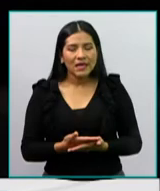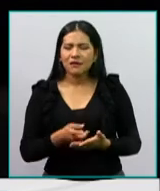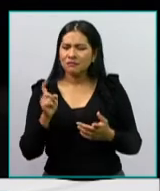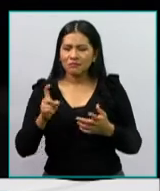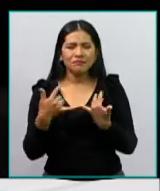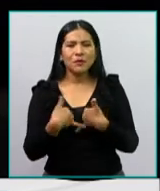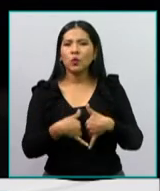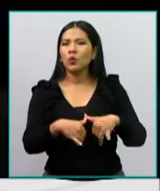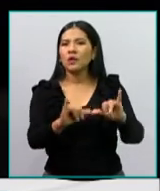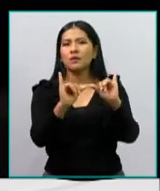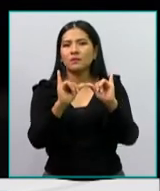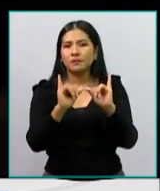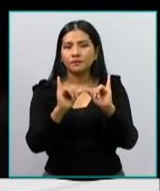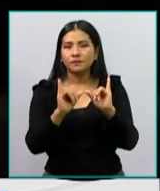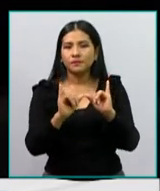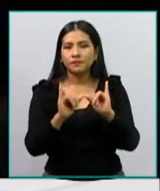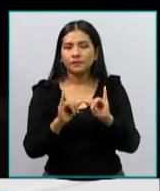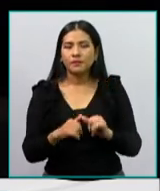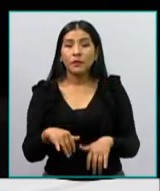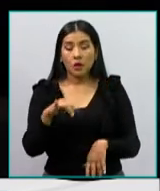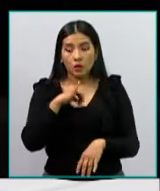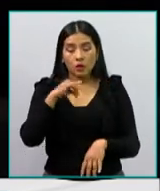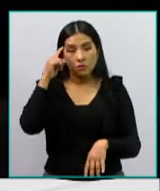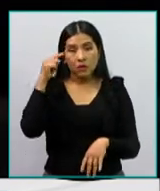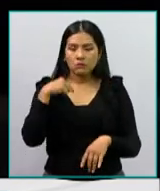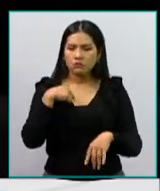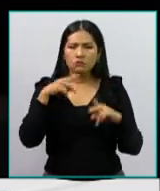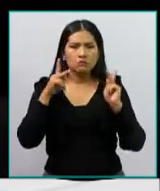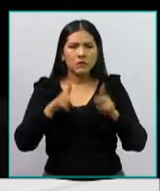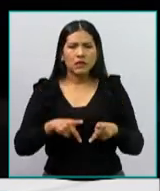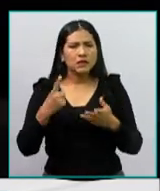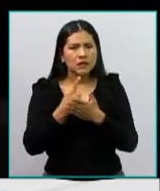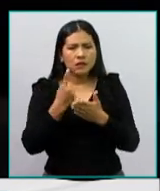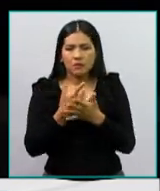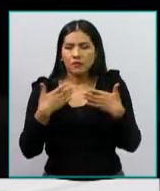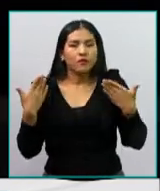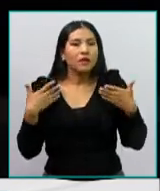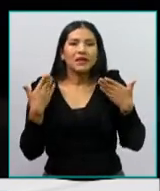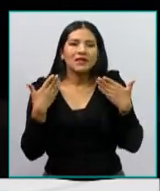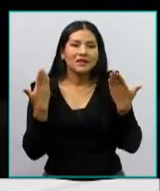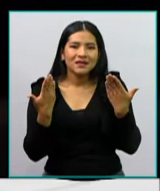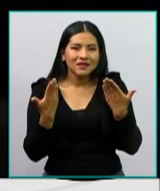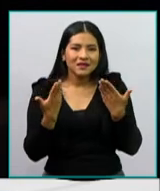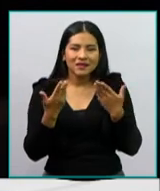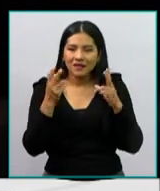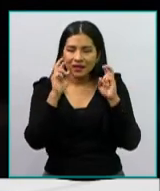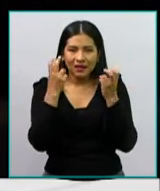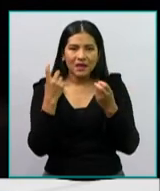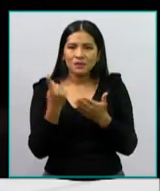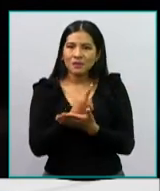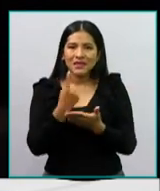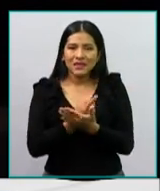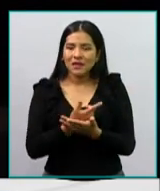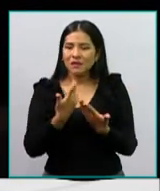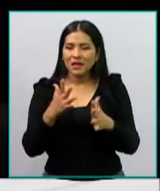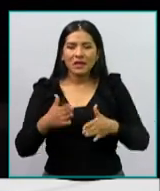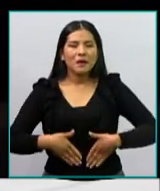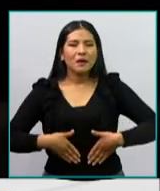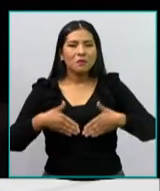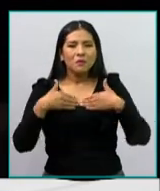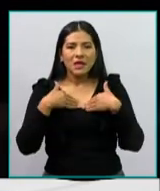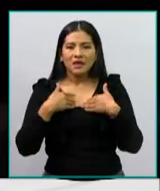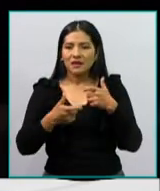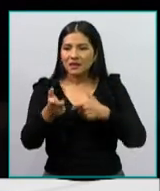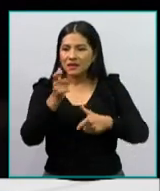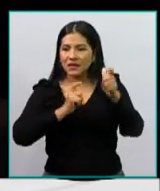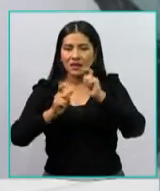continuar, ¿no? Entonces, por eso te digo, yo me considero una persona muy dichosa porque siempre me han regalado cosas muy